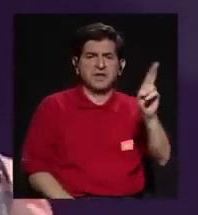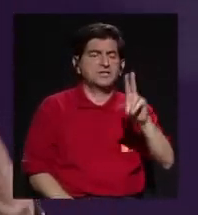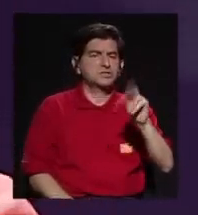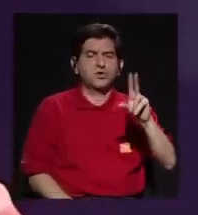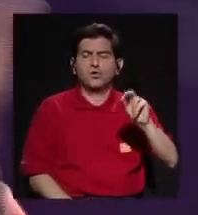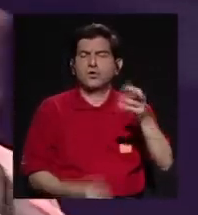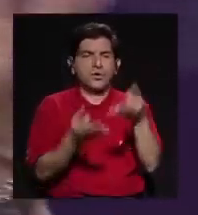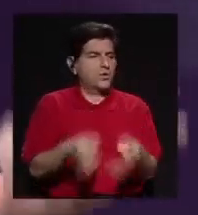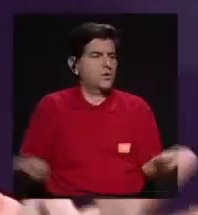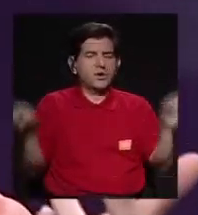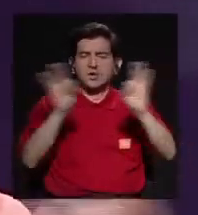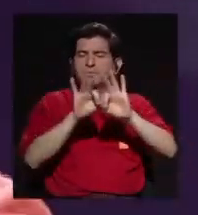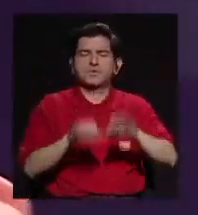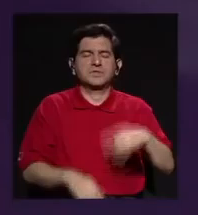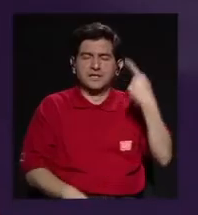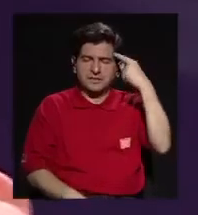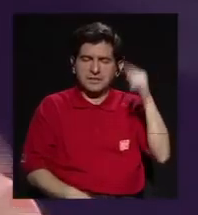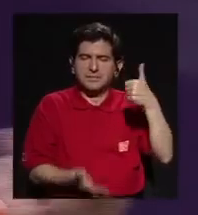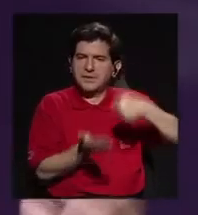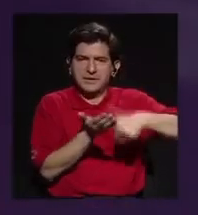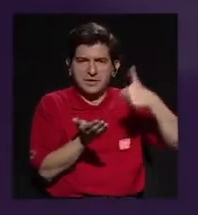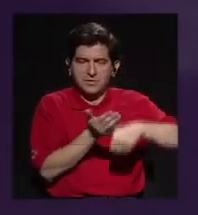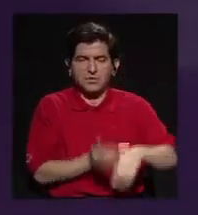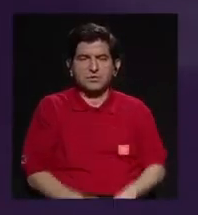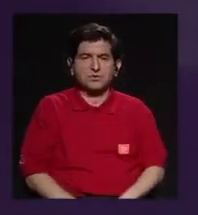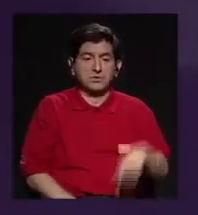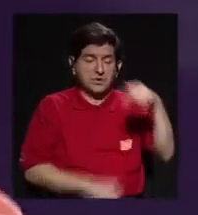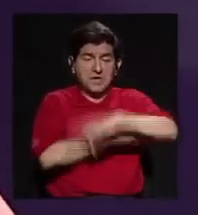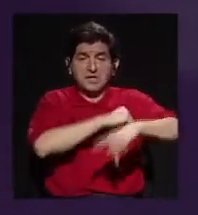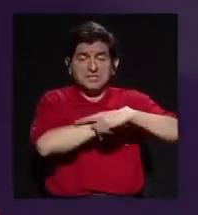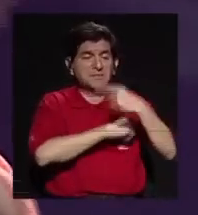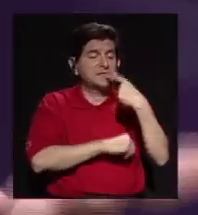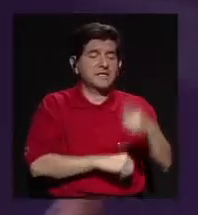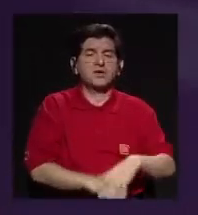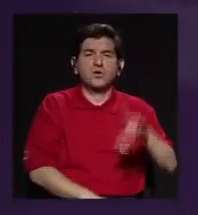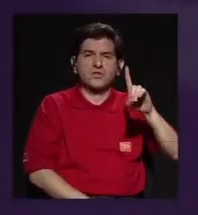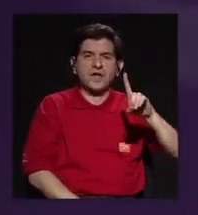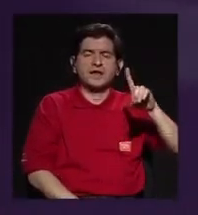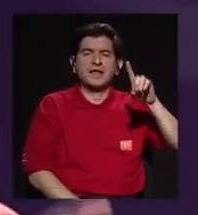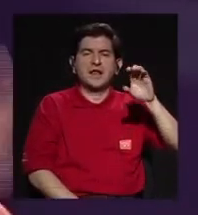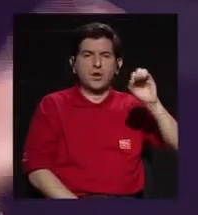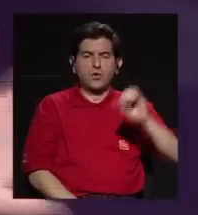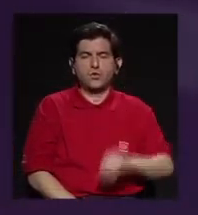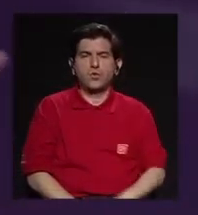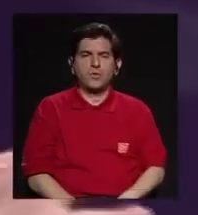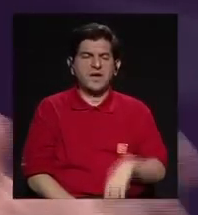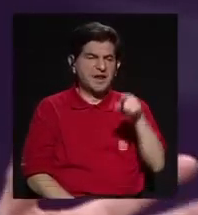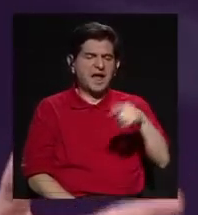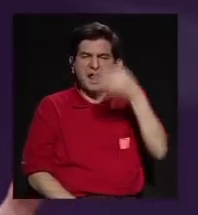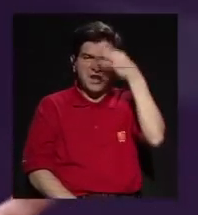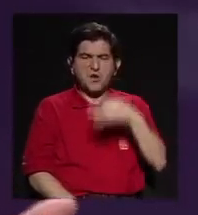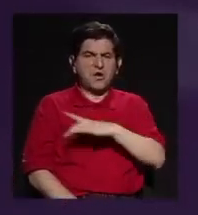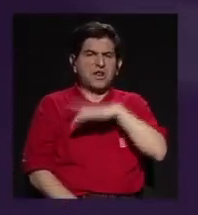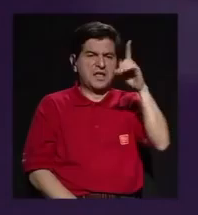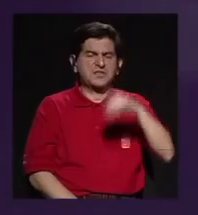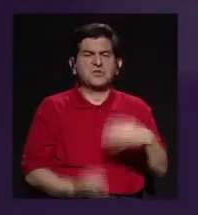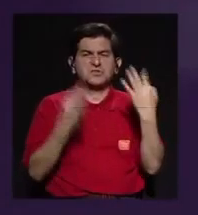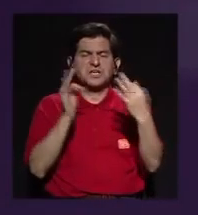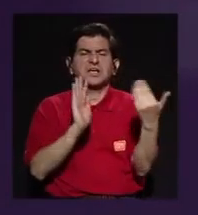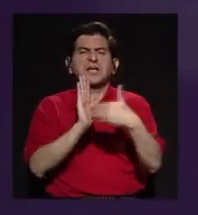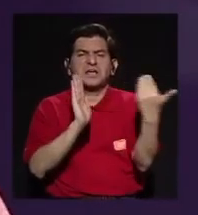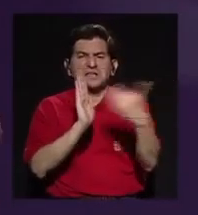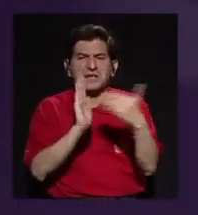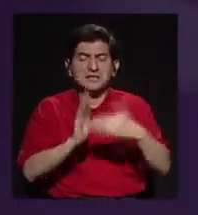era determinante de por quién votaba. En este país, en una época, se dijo que Daniel Oduber era ateo y entonces trataron eso de cobrárselo, pero